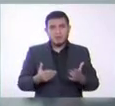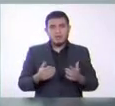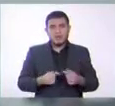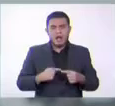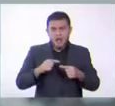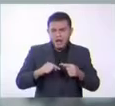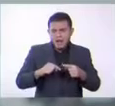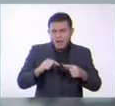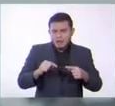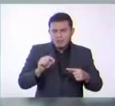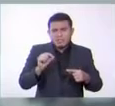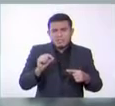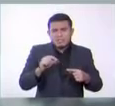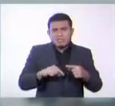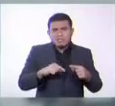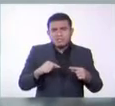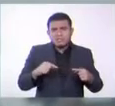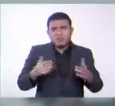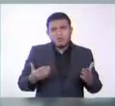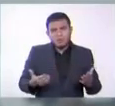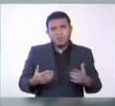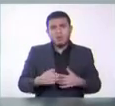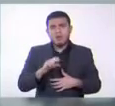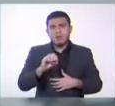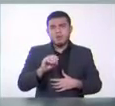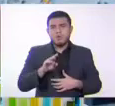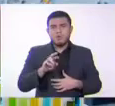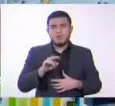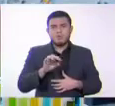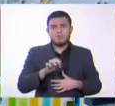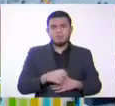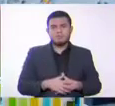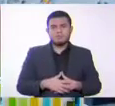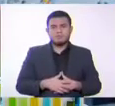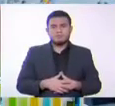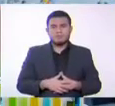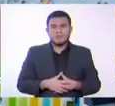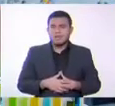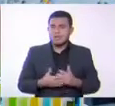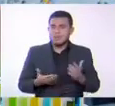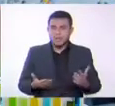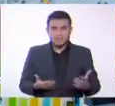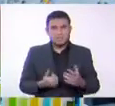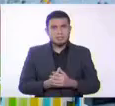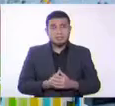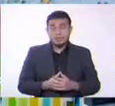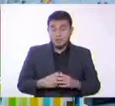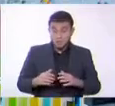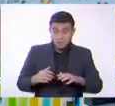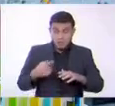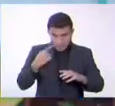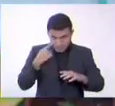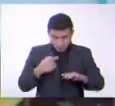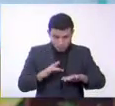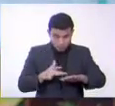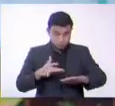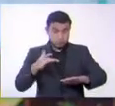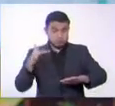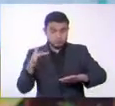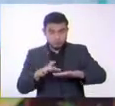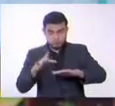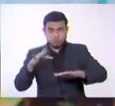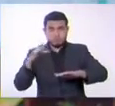muy finos, como en el caso del cobre. Además, son brillantes.